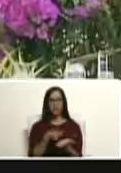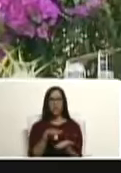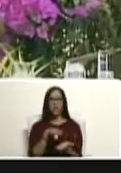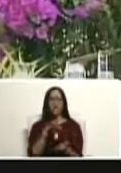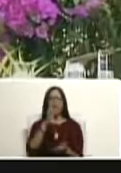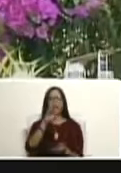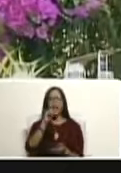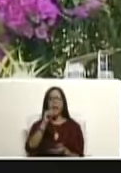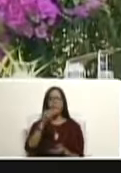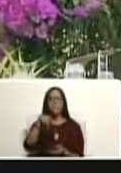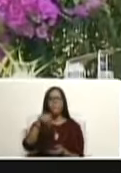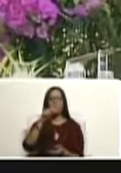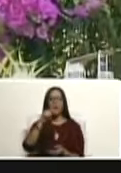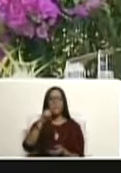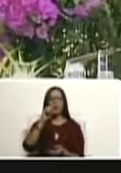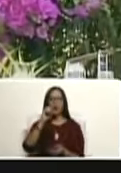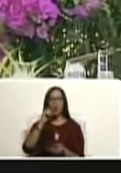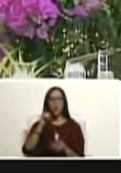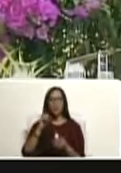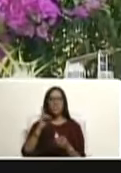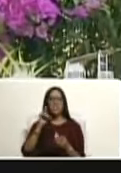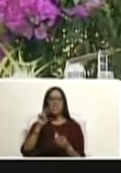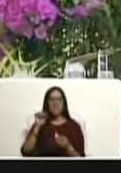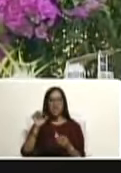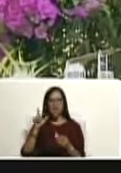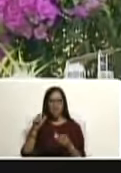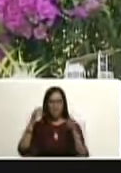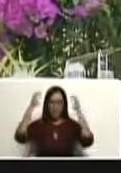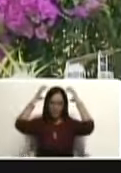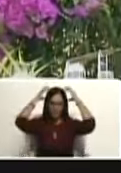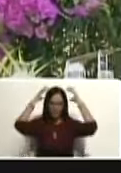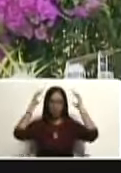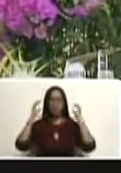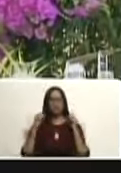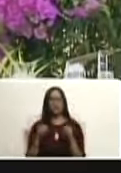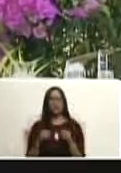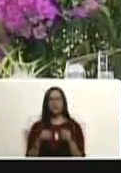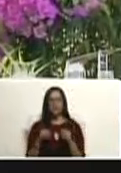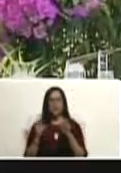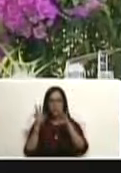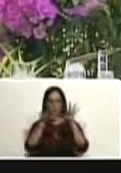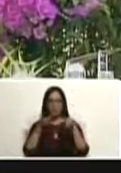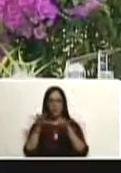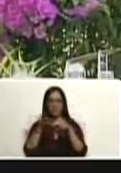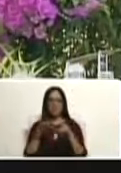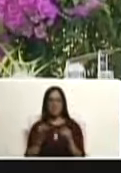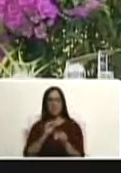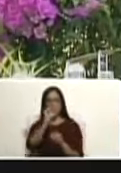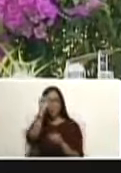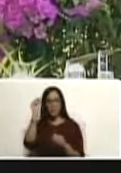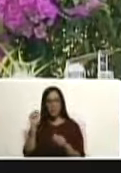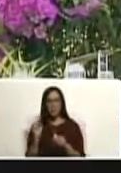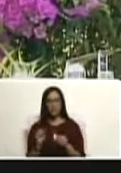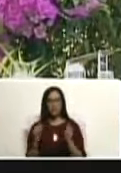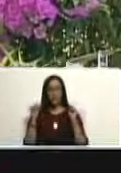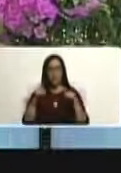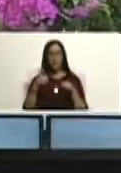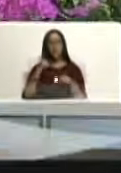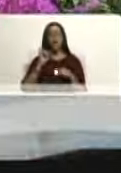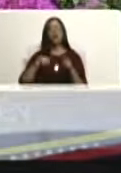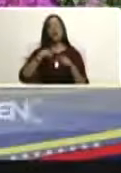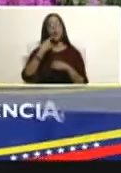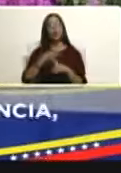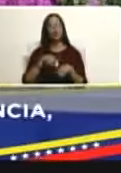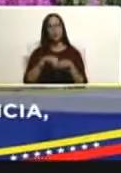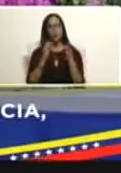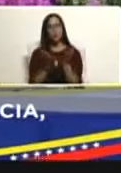Disney. Las verdades del Pato Donald, hacía un análisis de la influencia de las comiquitas. Hoy hay otro mundo, en